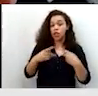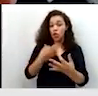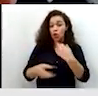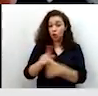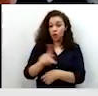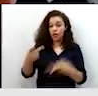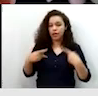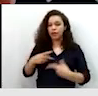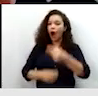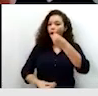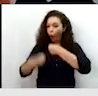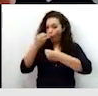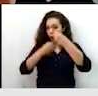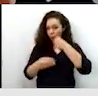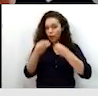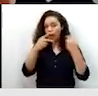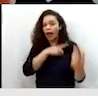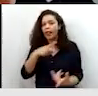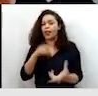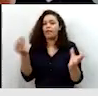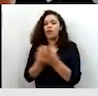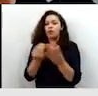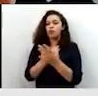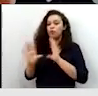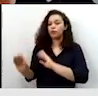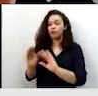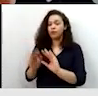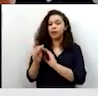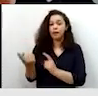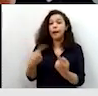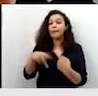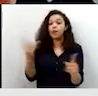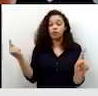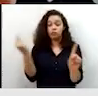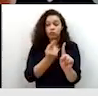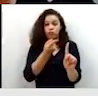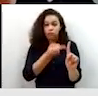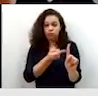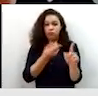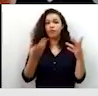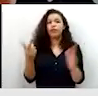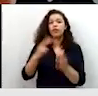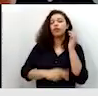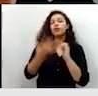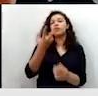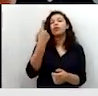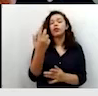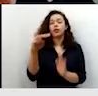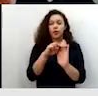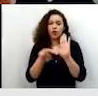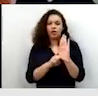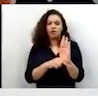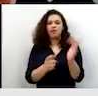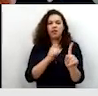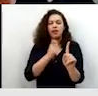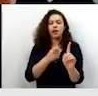manejador de alimentos debe de ser capacitados. Y bueno, la norma 251 tiene que ver con el